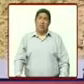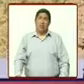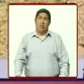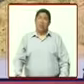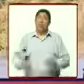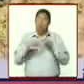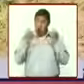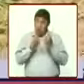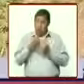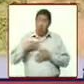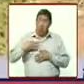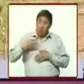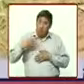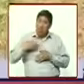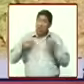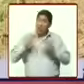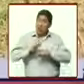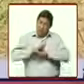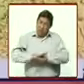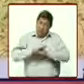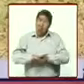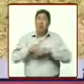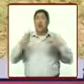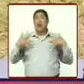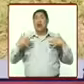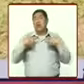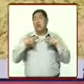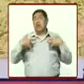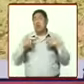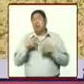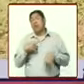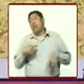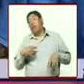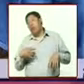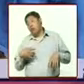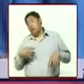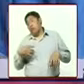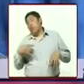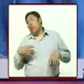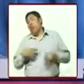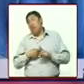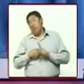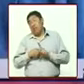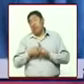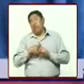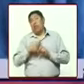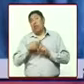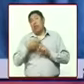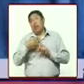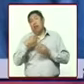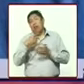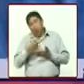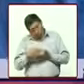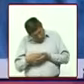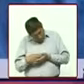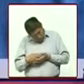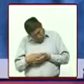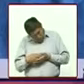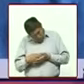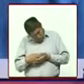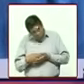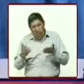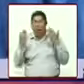Grupos de voluntarios están haciendo lo posible por reavivar este animal. La insolación, el fuerte calor ha hecho que se desvanezca aquí en la intemperie.